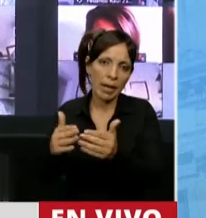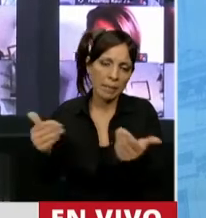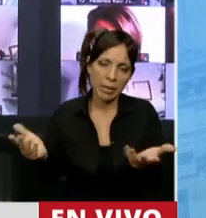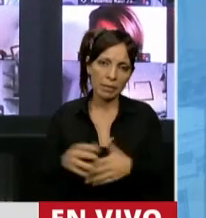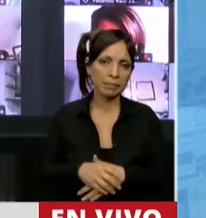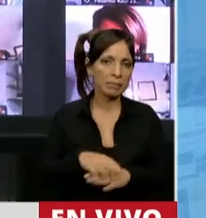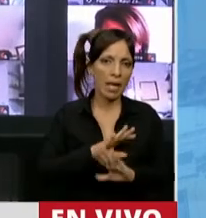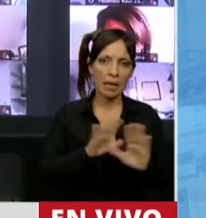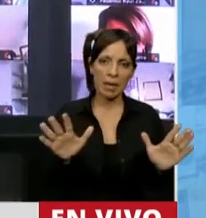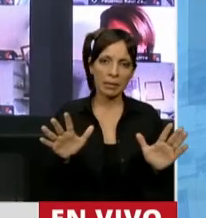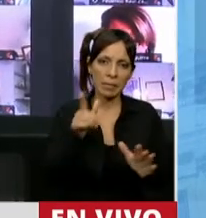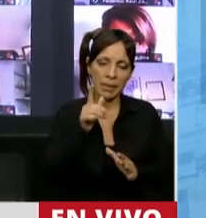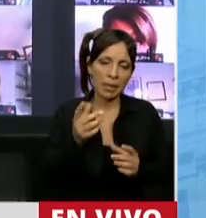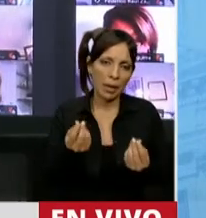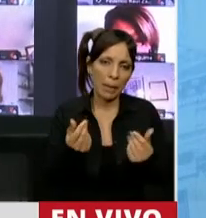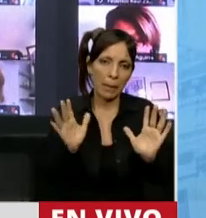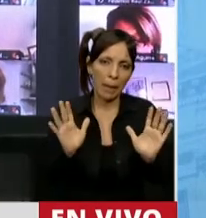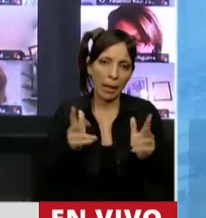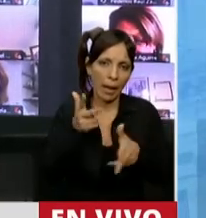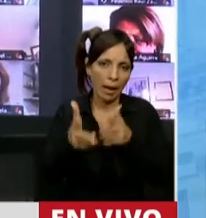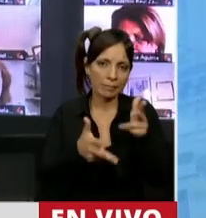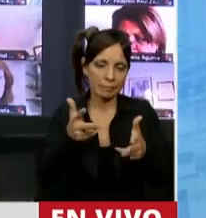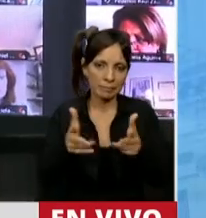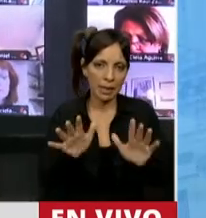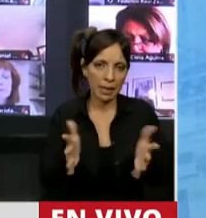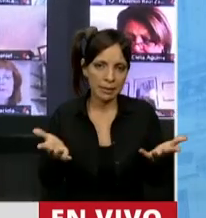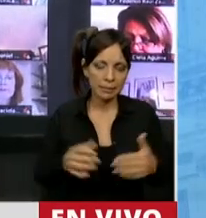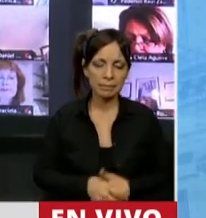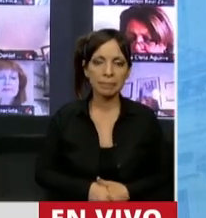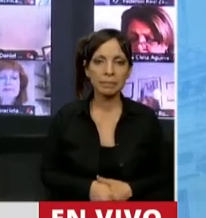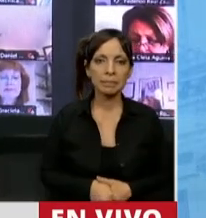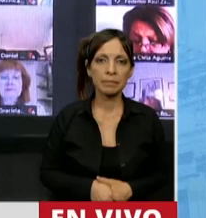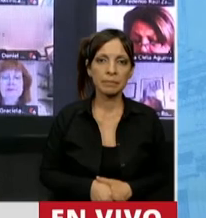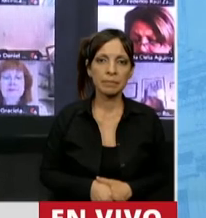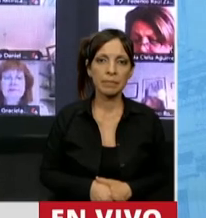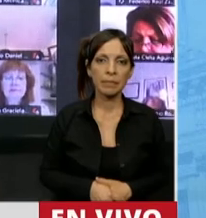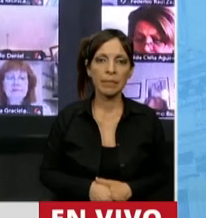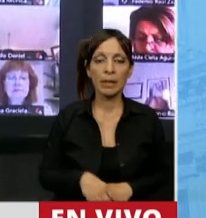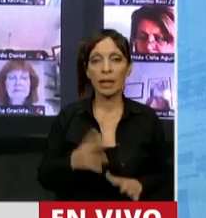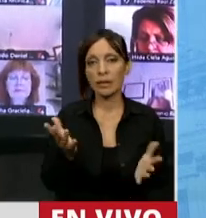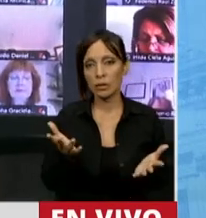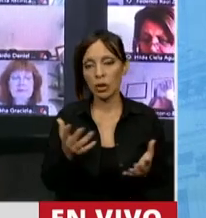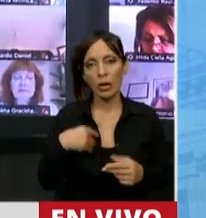que, nada, me parece que valía la pena hacer esta interrupción y desde ya